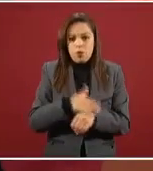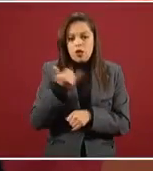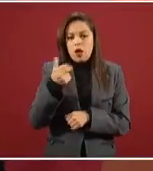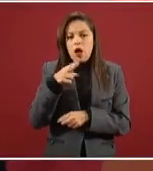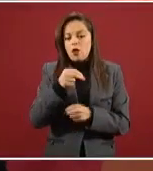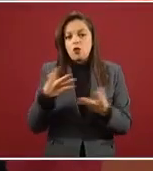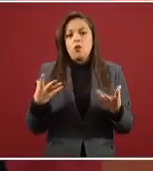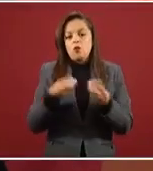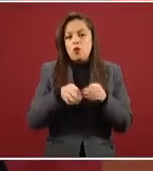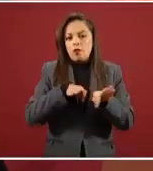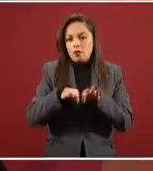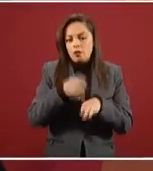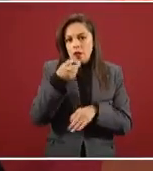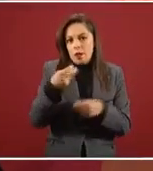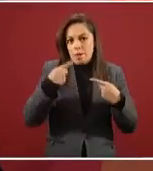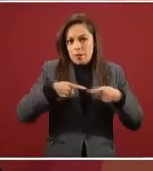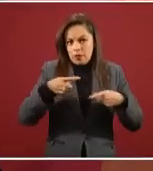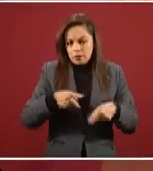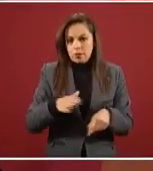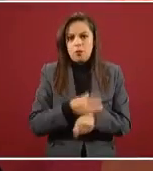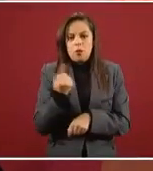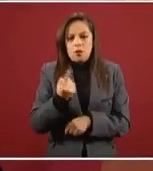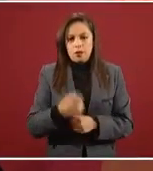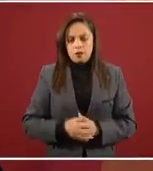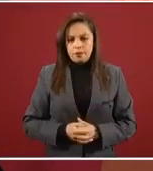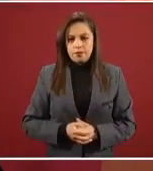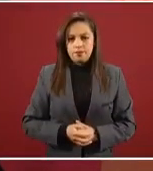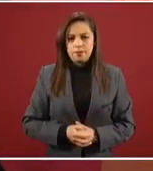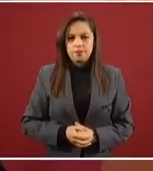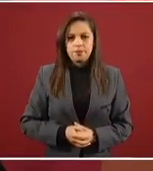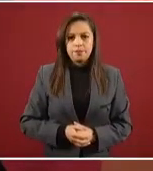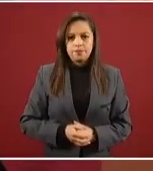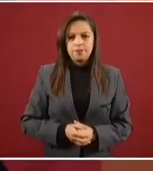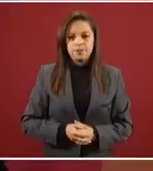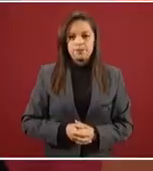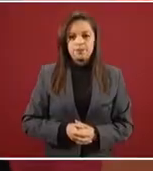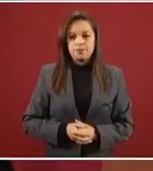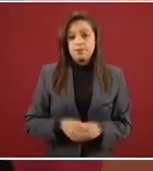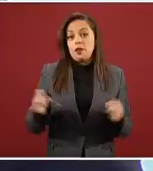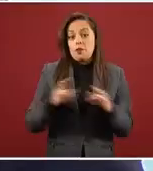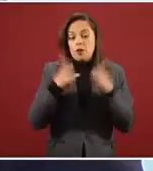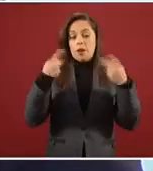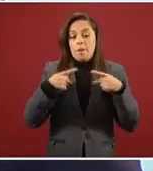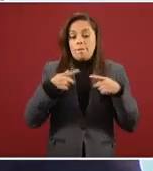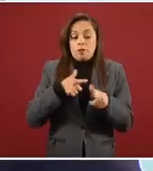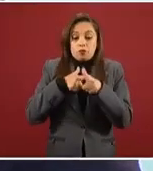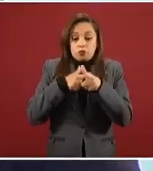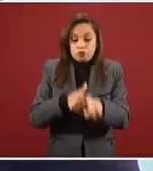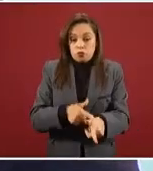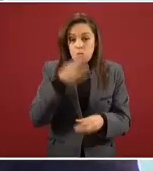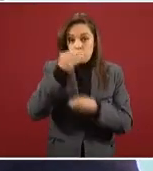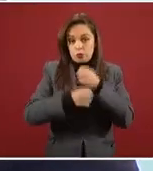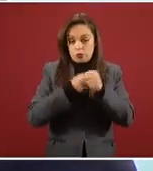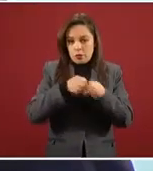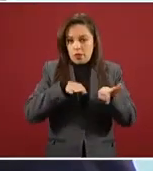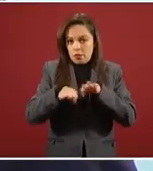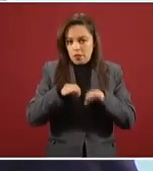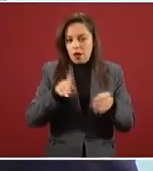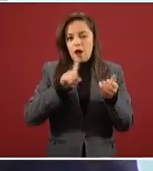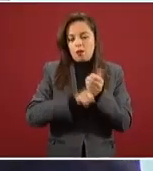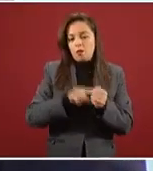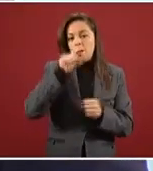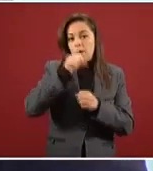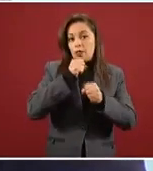relación laboral de trabajo, en el caso de más de 20 años en adelante de relación laboral. Y